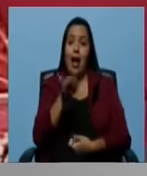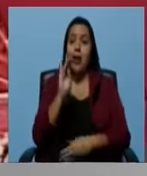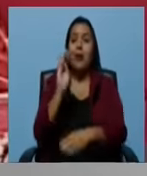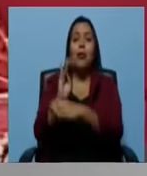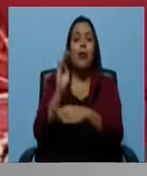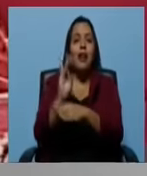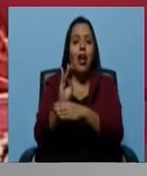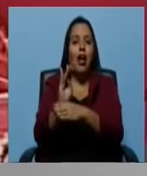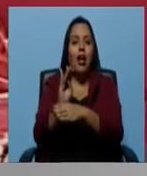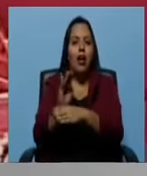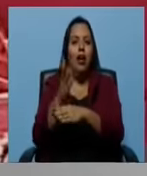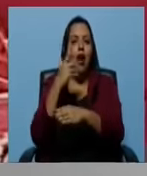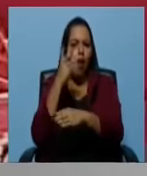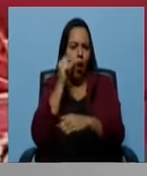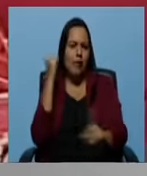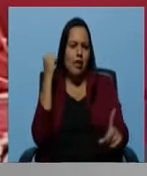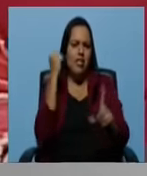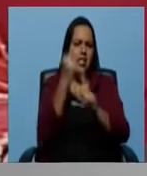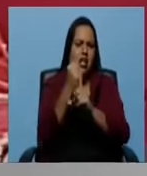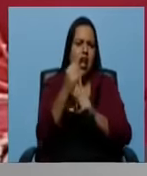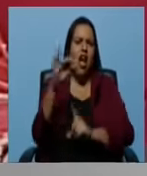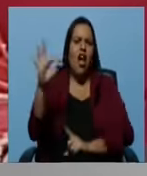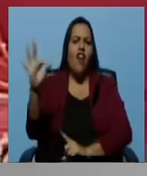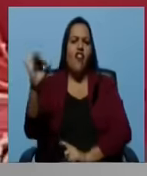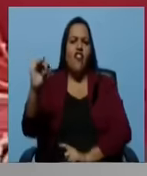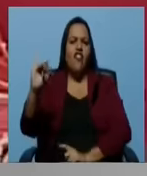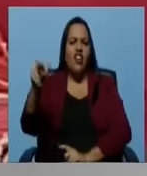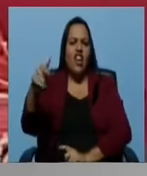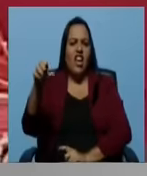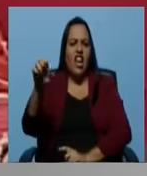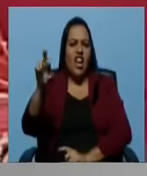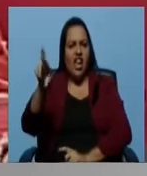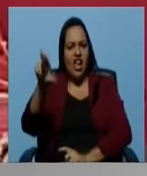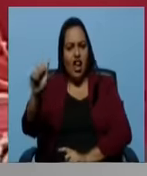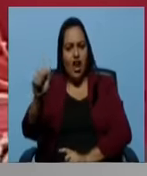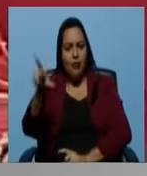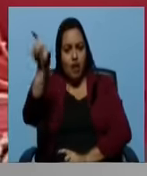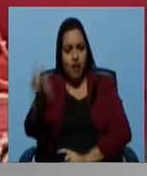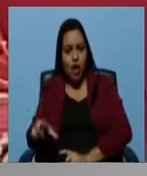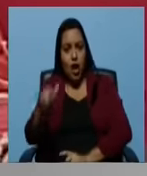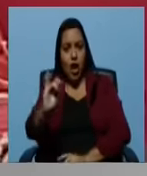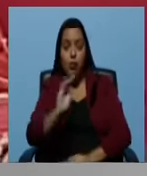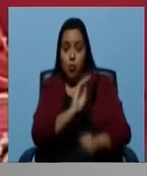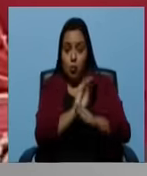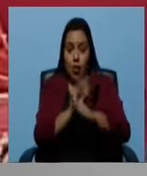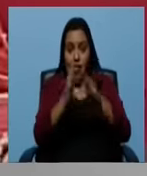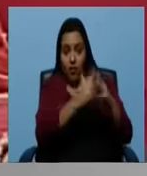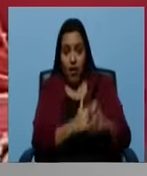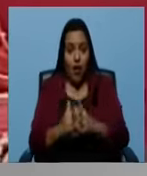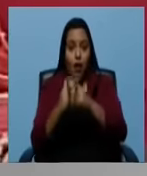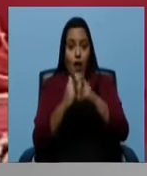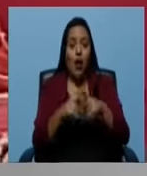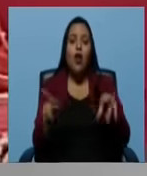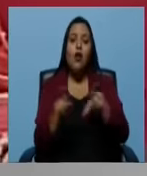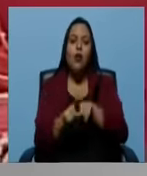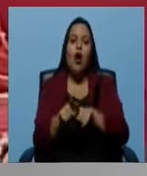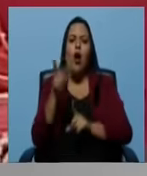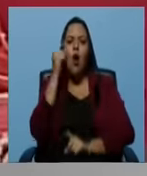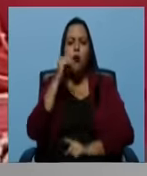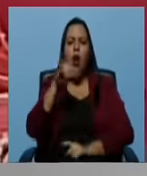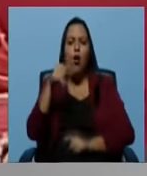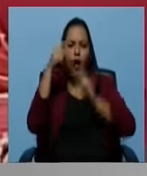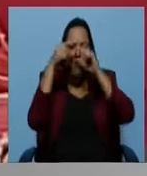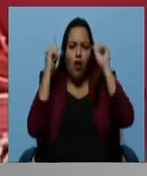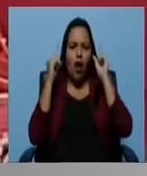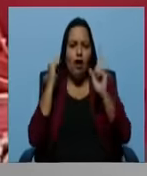a por ejemplo al asesino de Orlando Figuera, lo protege Estados Unidos, como tiene protegido a delincuentes como Julio Borges, que asesinó